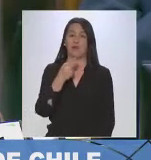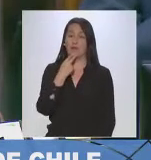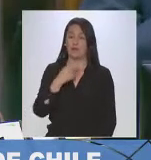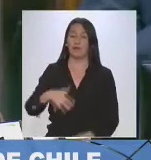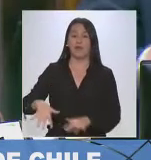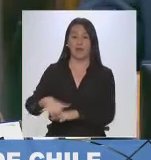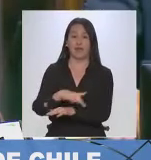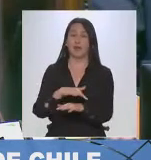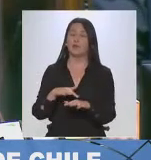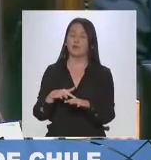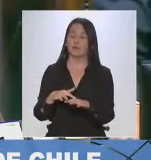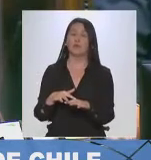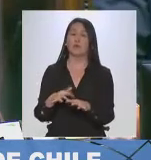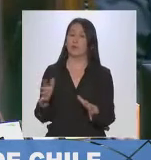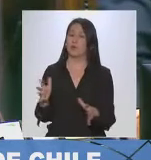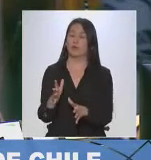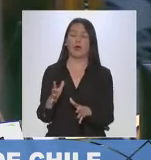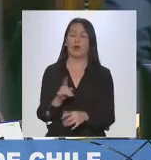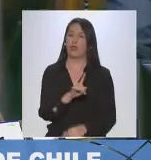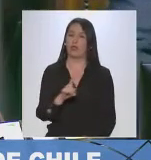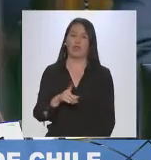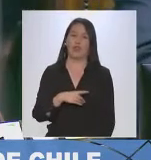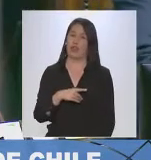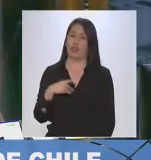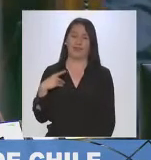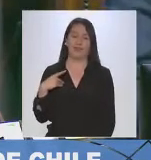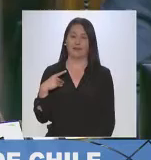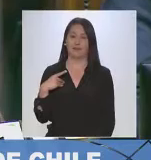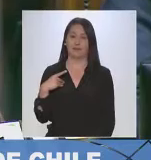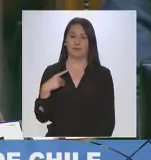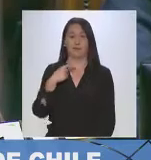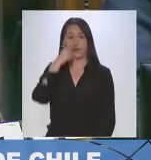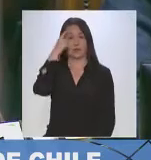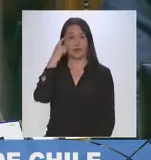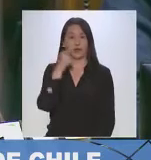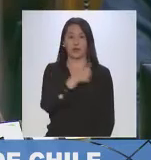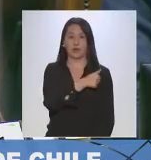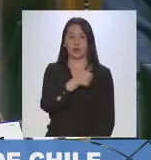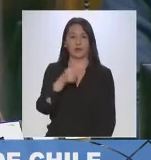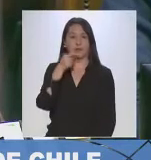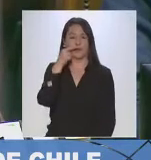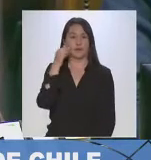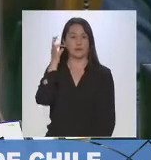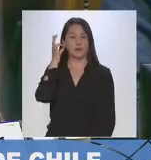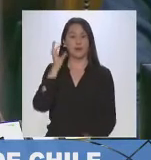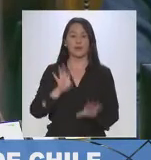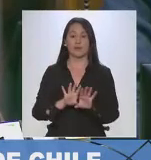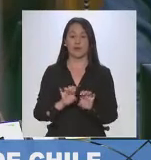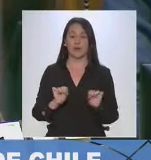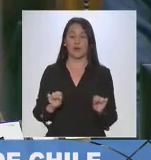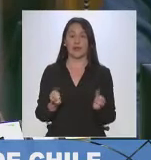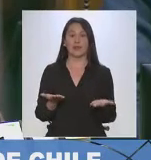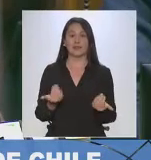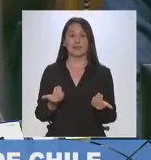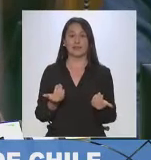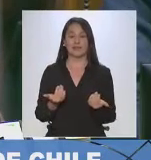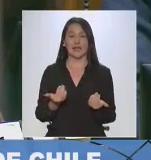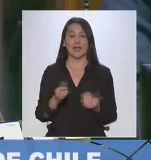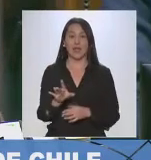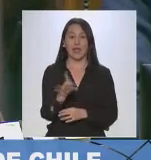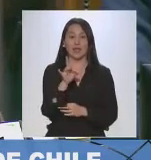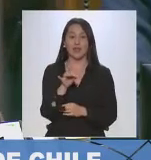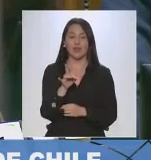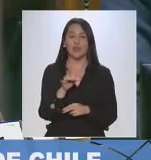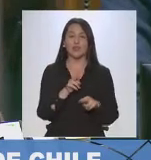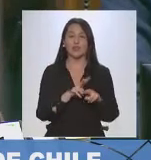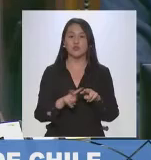absolutamente indignas creo que todos y todas vamos a coincidir en que necesario encontrar un camino de